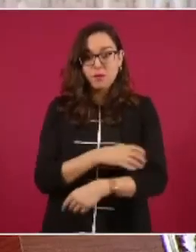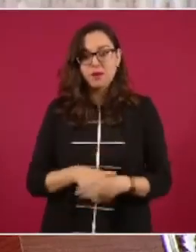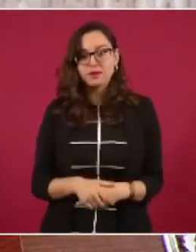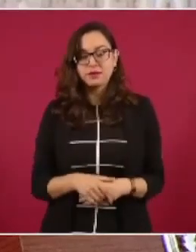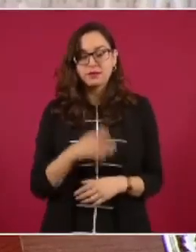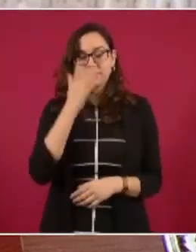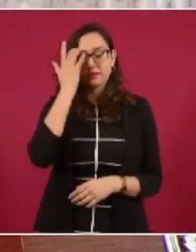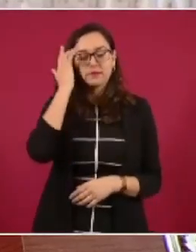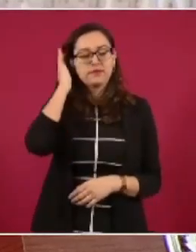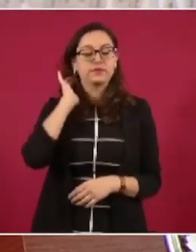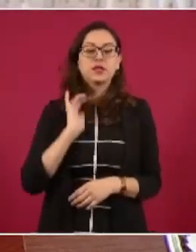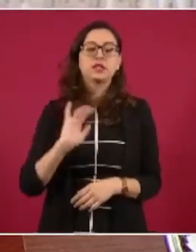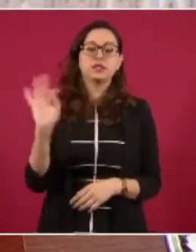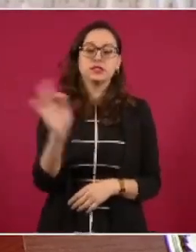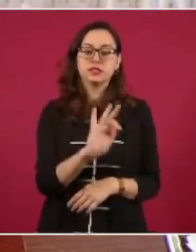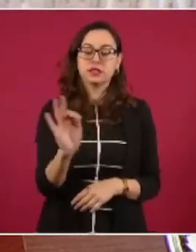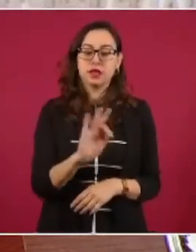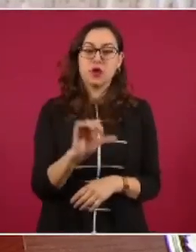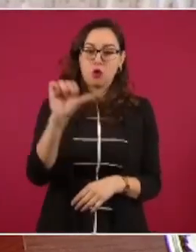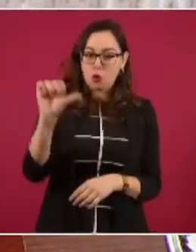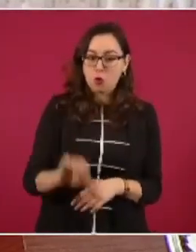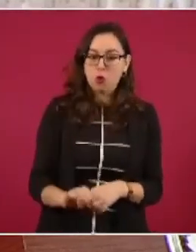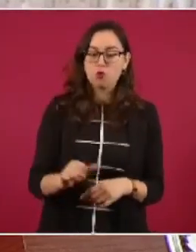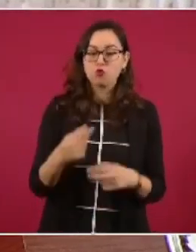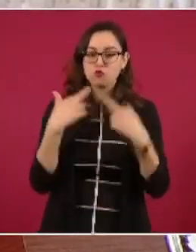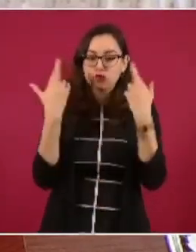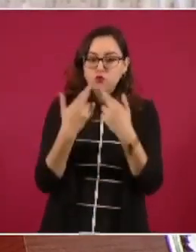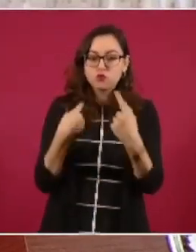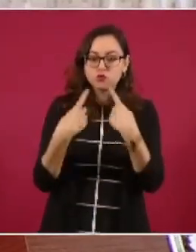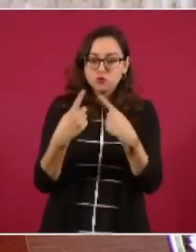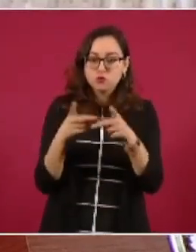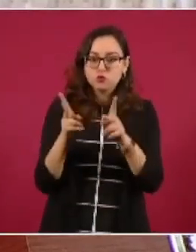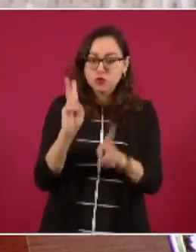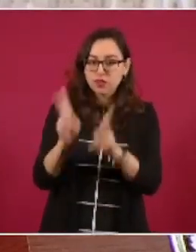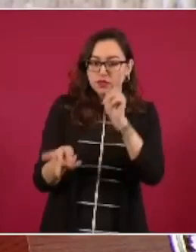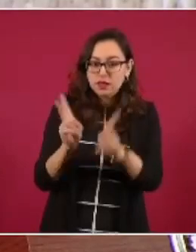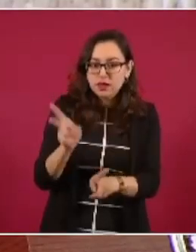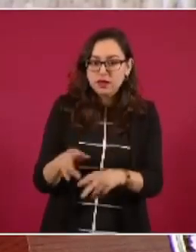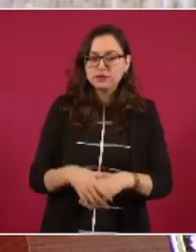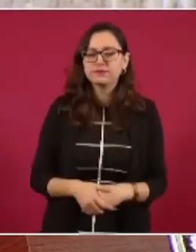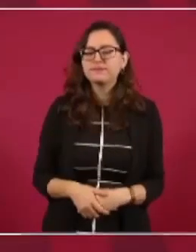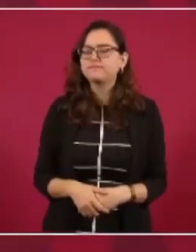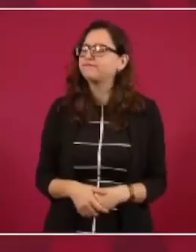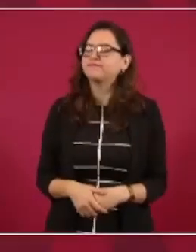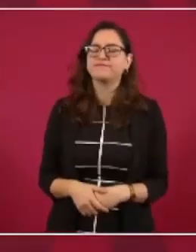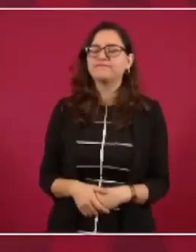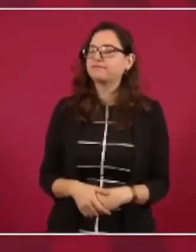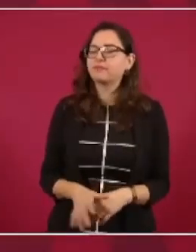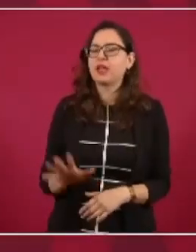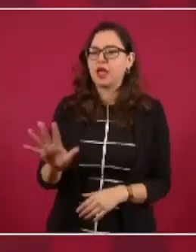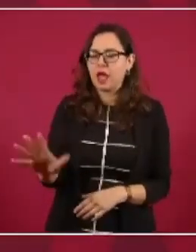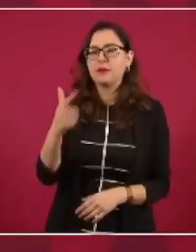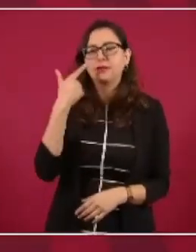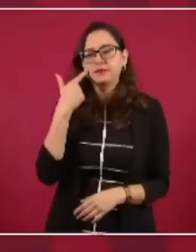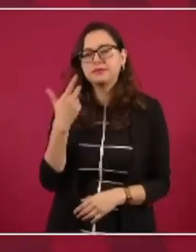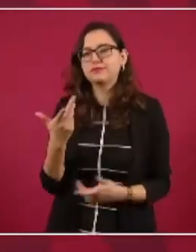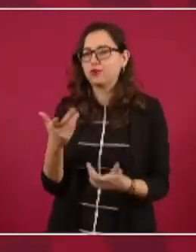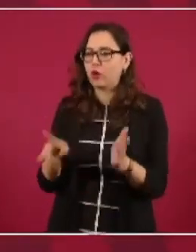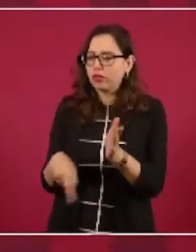agenda. Se tiene para el encuentro, este al que hice mención, que llevan a